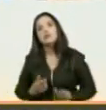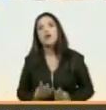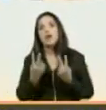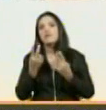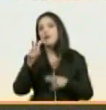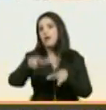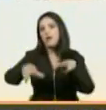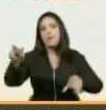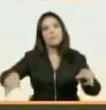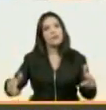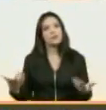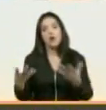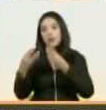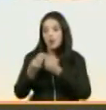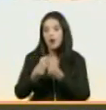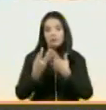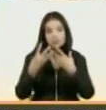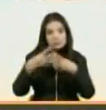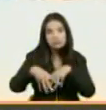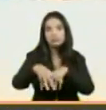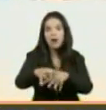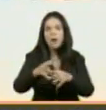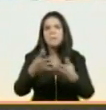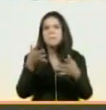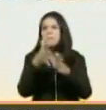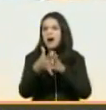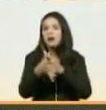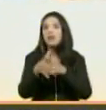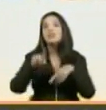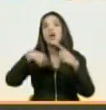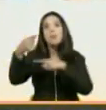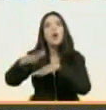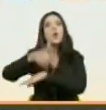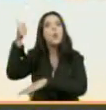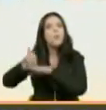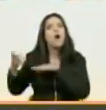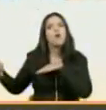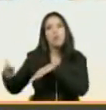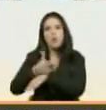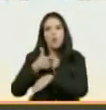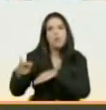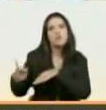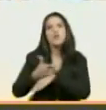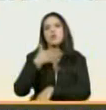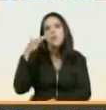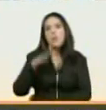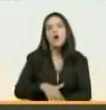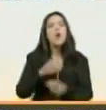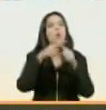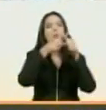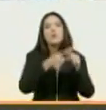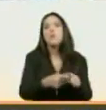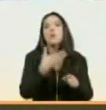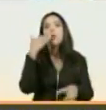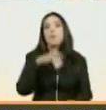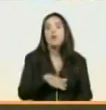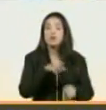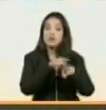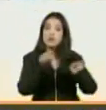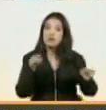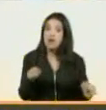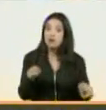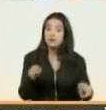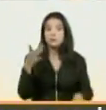las personas que los acompañan, para endilgarle los muertos al gobierno, para decir que van en número de muertos, y ellos de